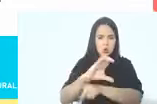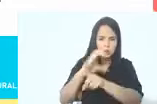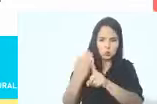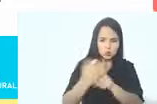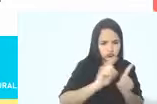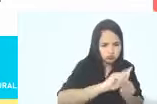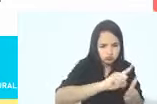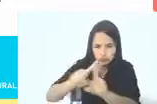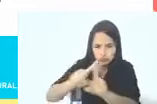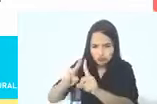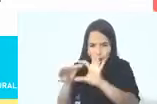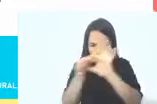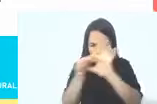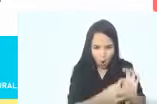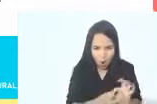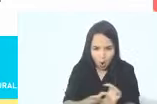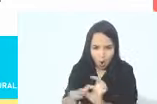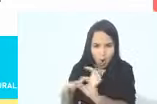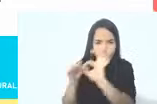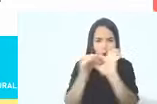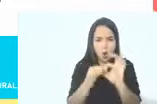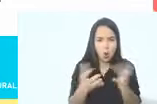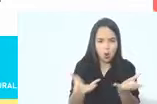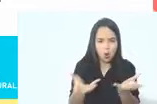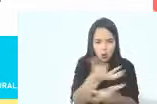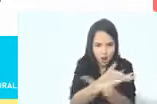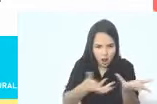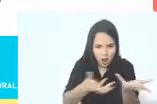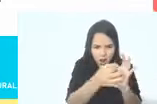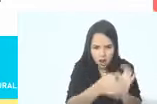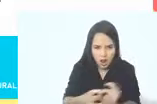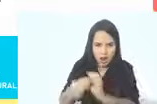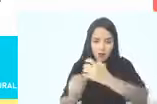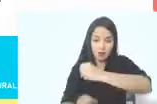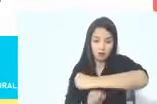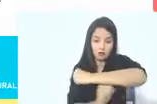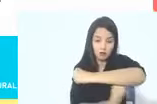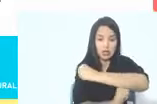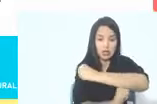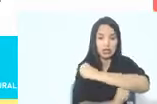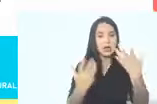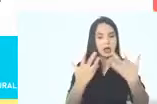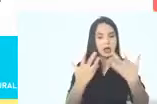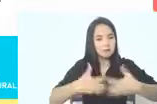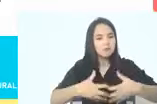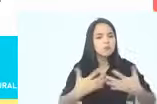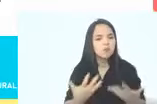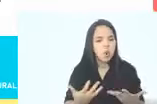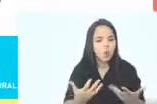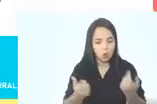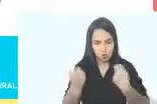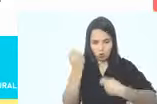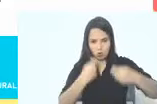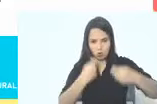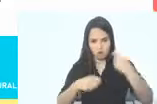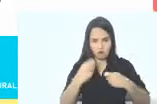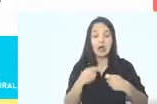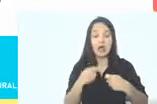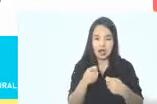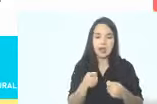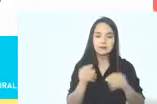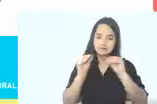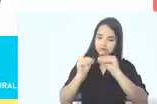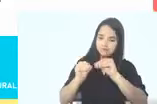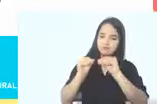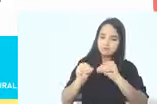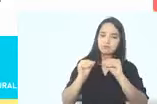nuestros gestores culturales como formulador de proyectos, como formuladores y gestores de proyectos. Este diplomado es vital,